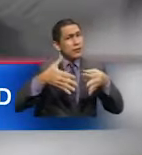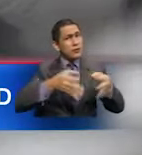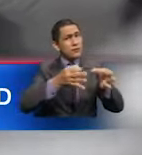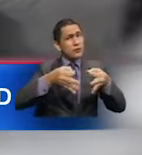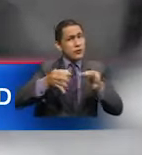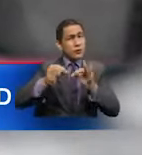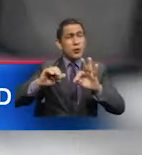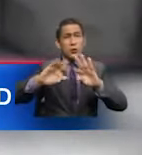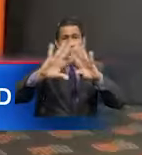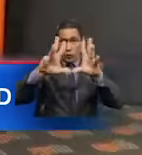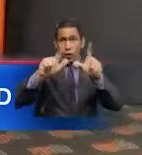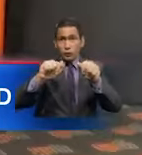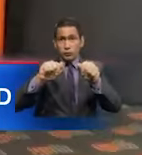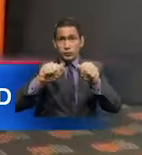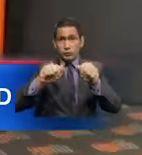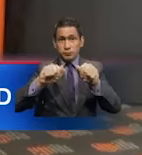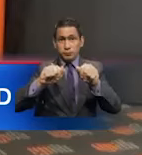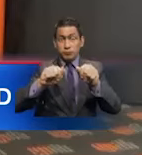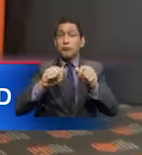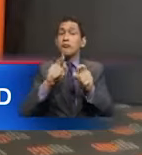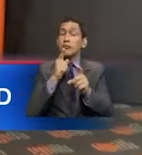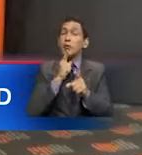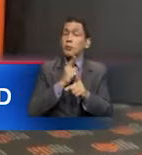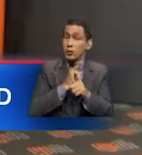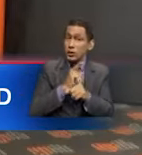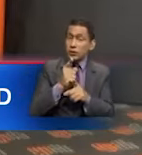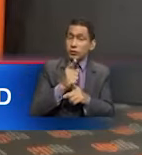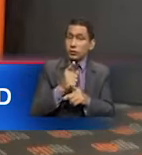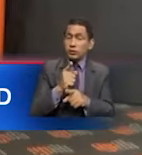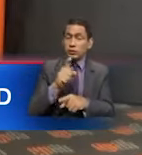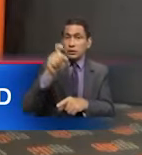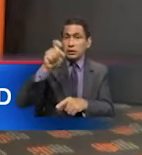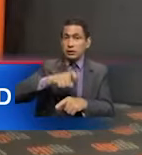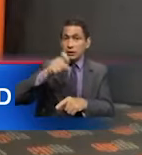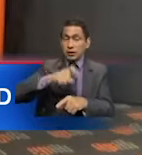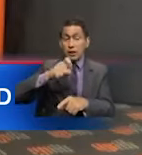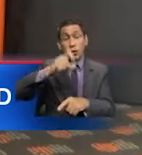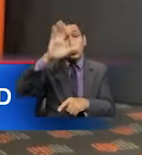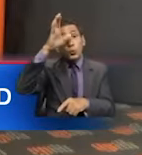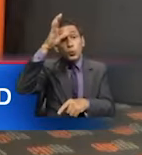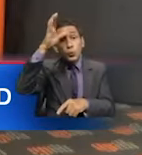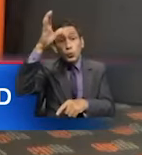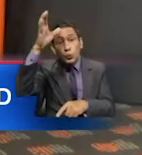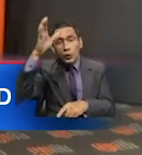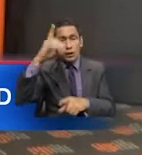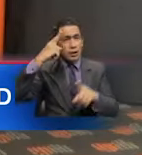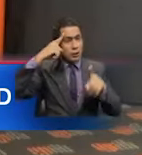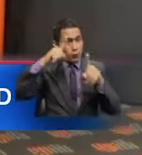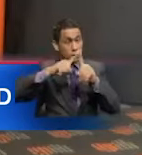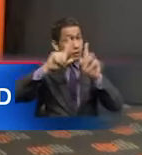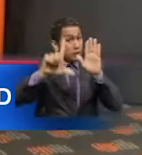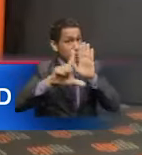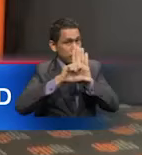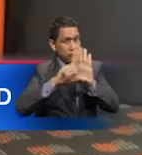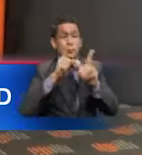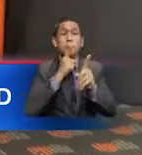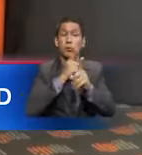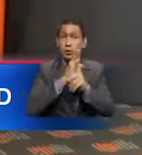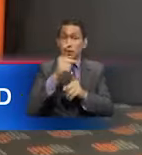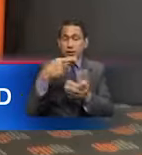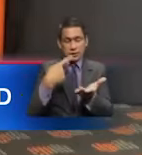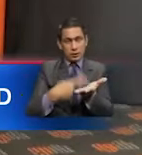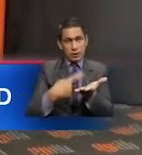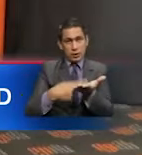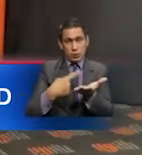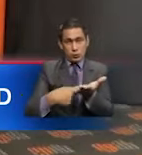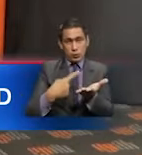un antivalor que es capaz de combatirse a través de la cultura de la legalidad, tema que congregó en un